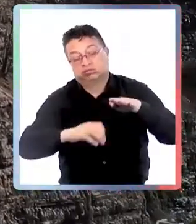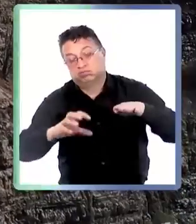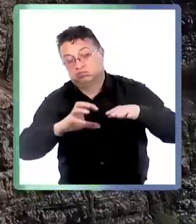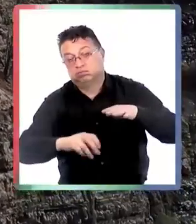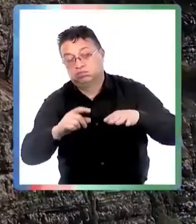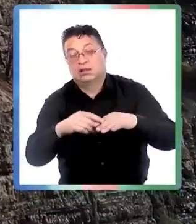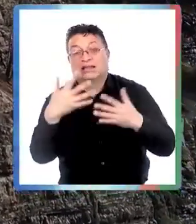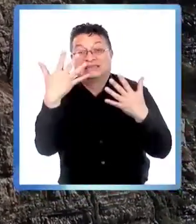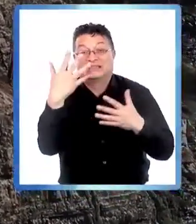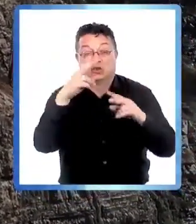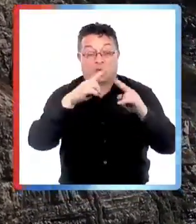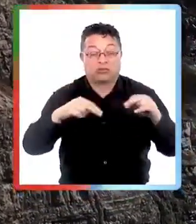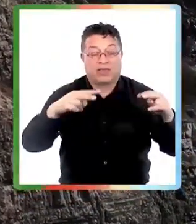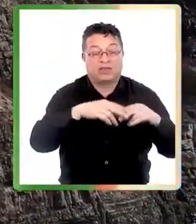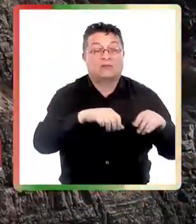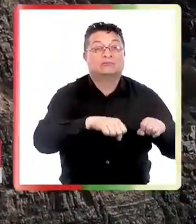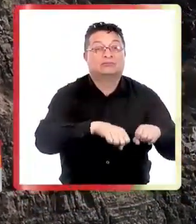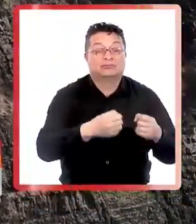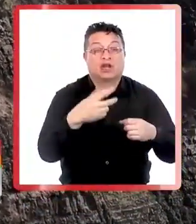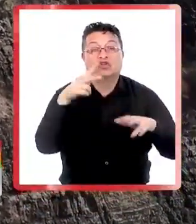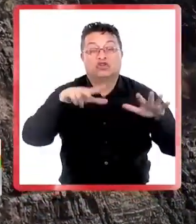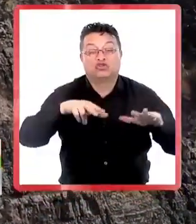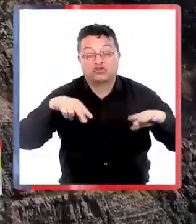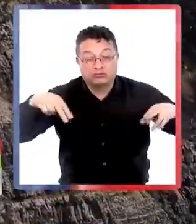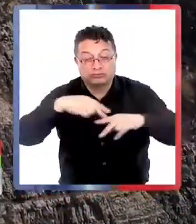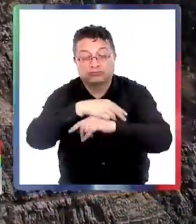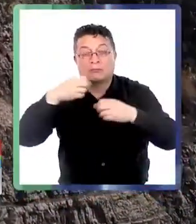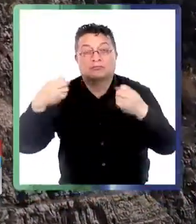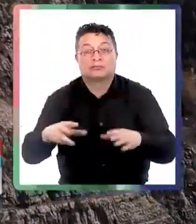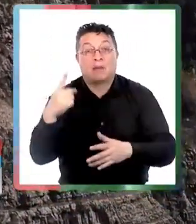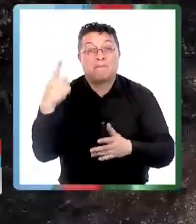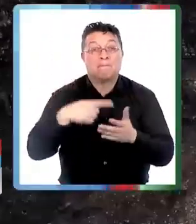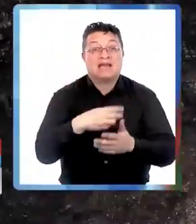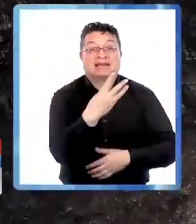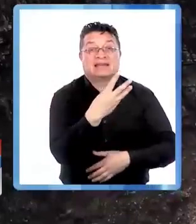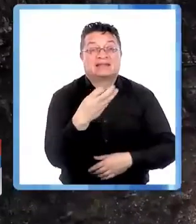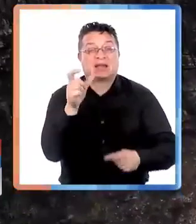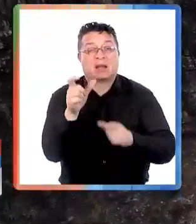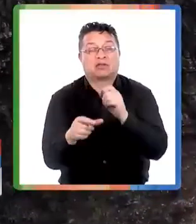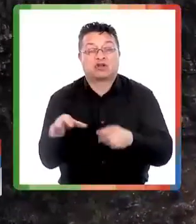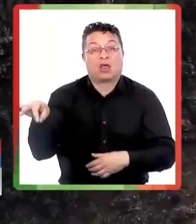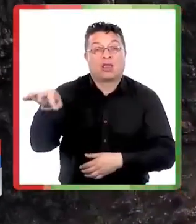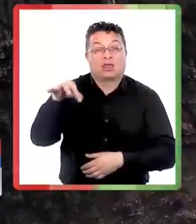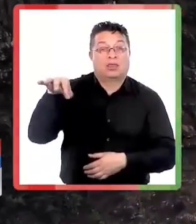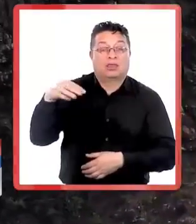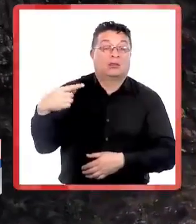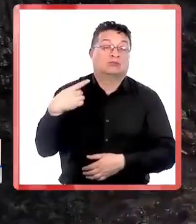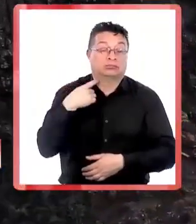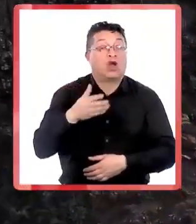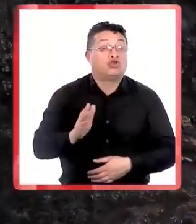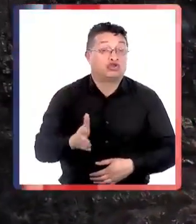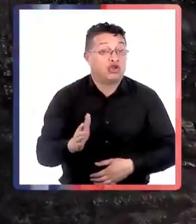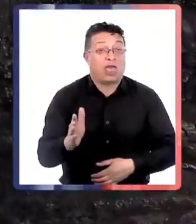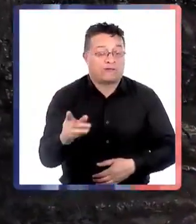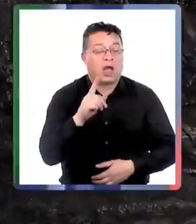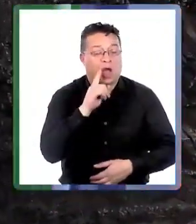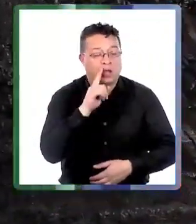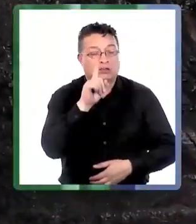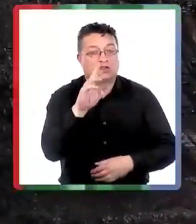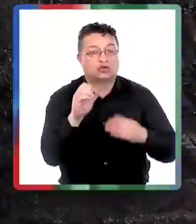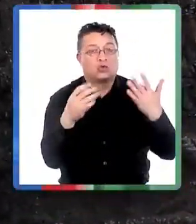ruta, socavones, la caída de 5 puentes y 18 pasarelas y dejó a más de 1.300 personas aisladas. De